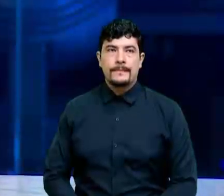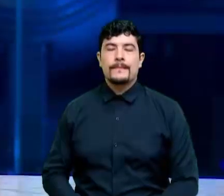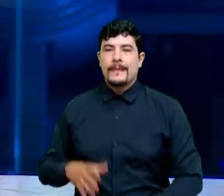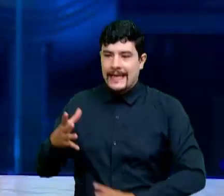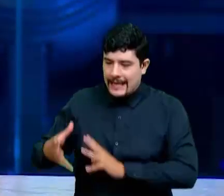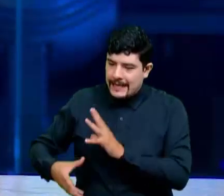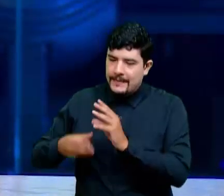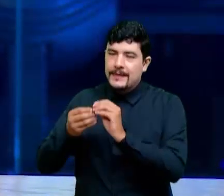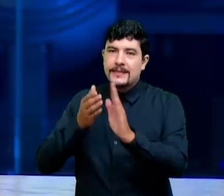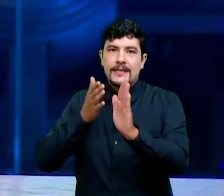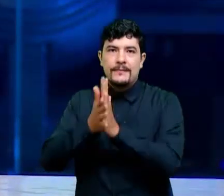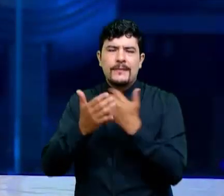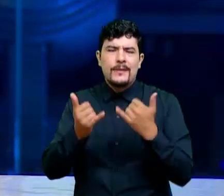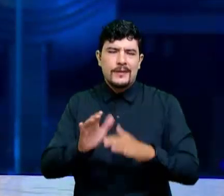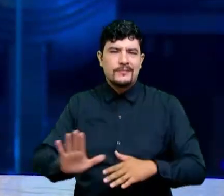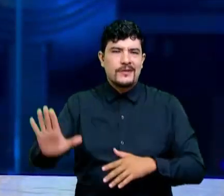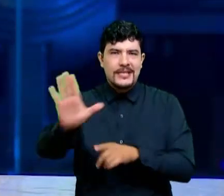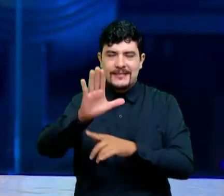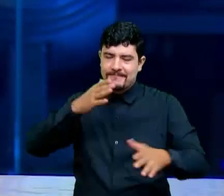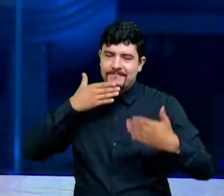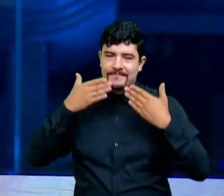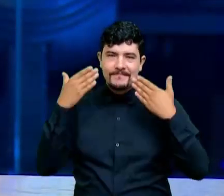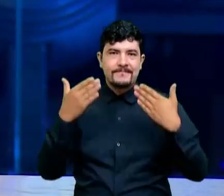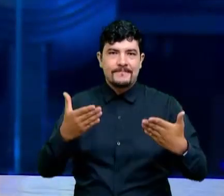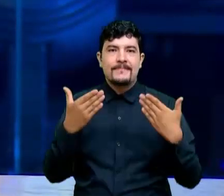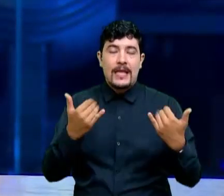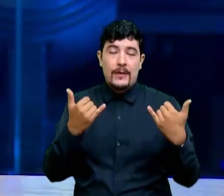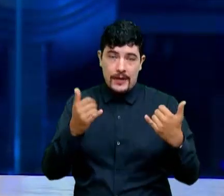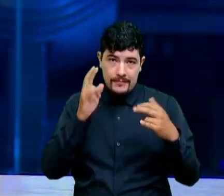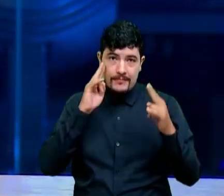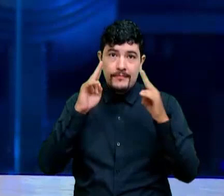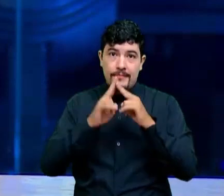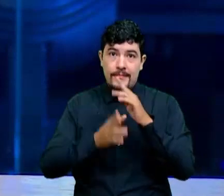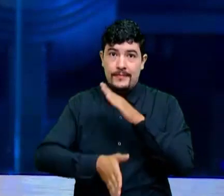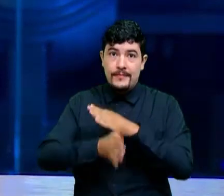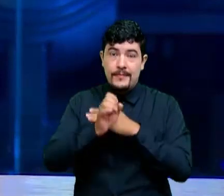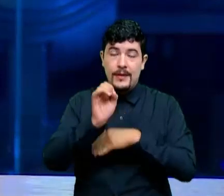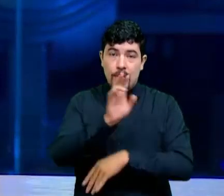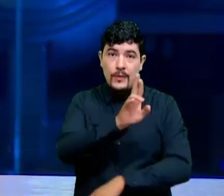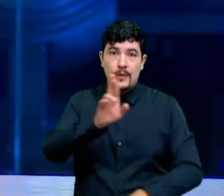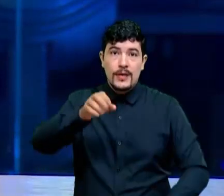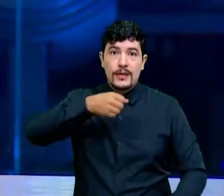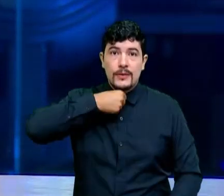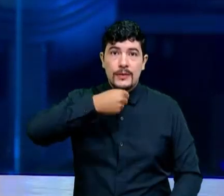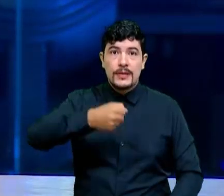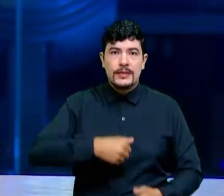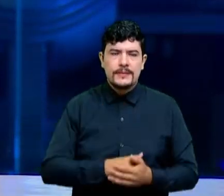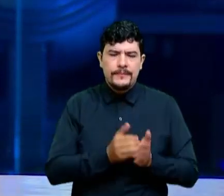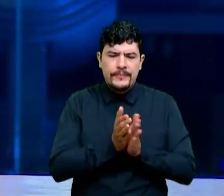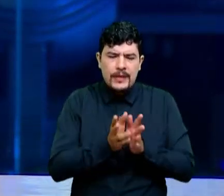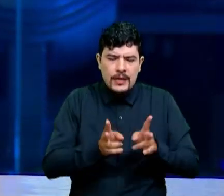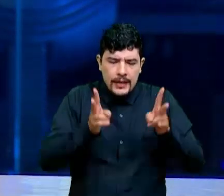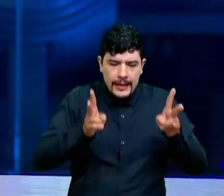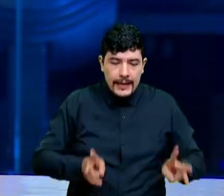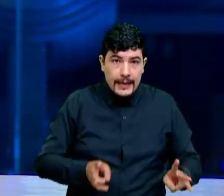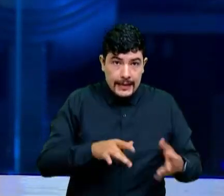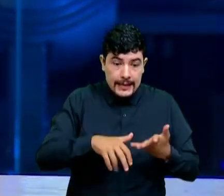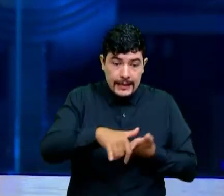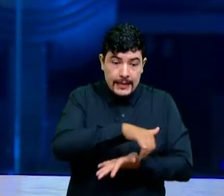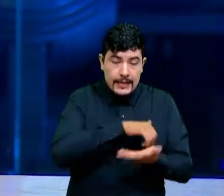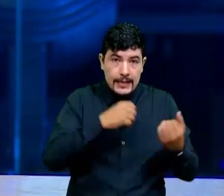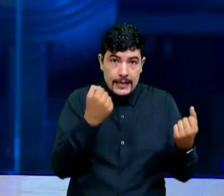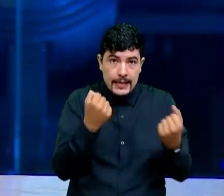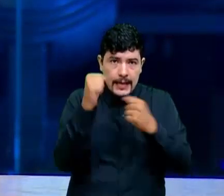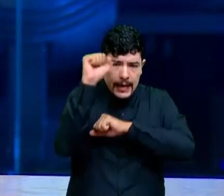Continuamos con más noticias. A ustedes gracias por seguir conectados también con Oriente Noticias. Un estudiante santandereano ganó medalla de plata en